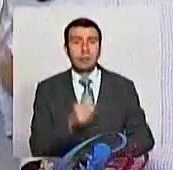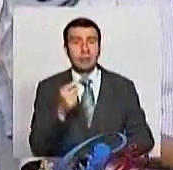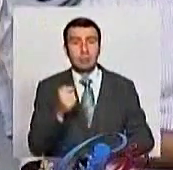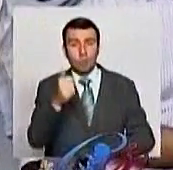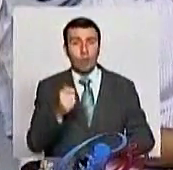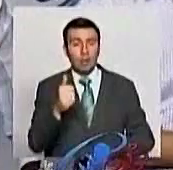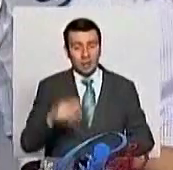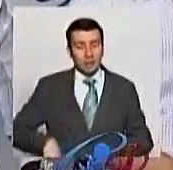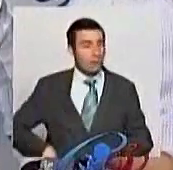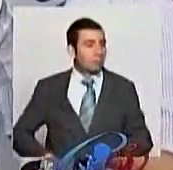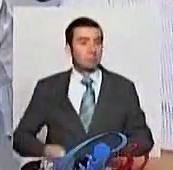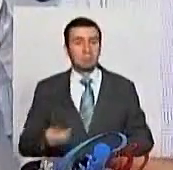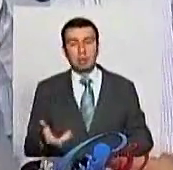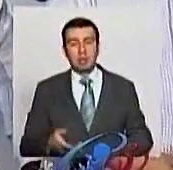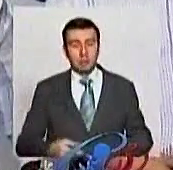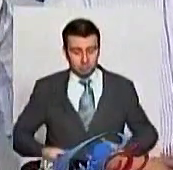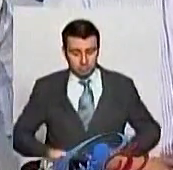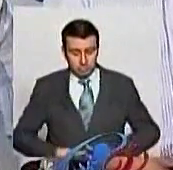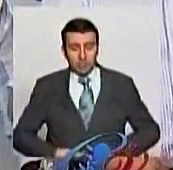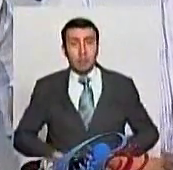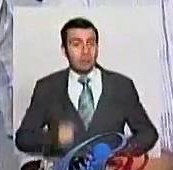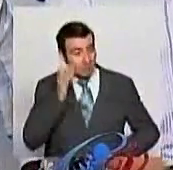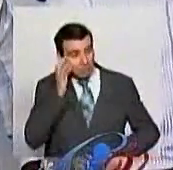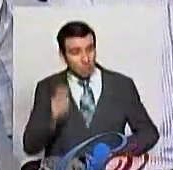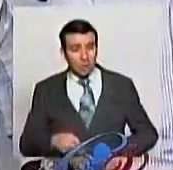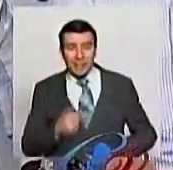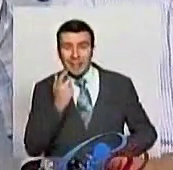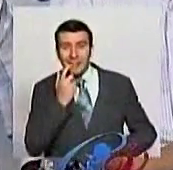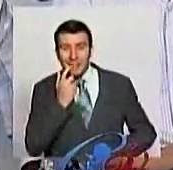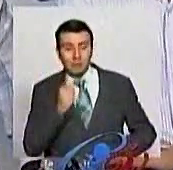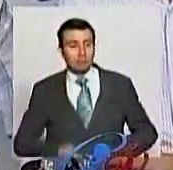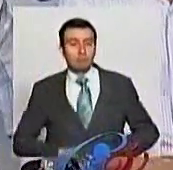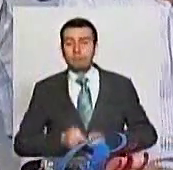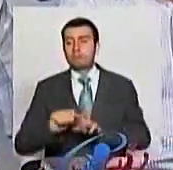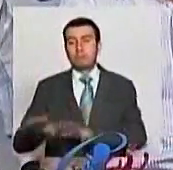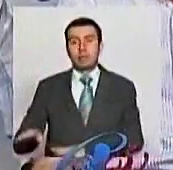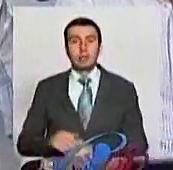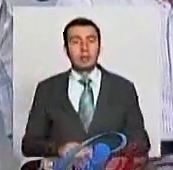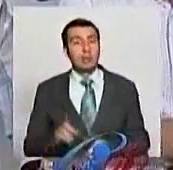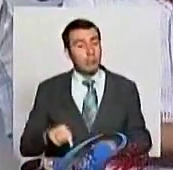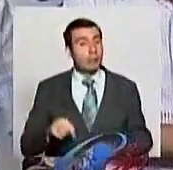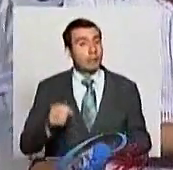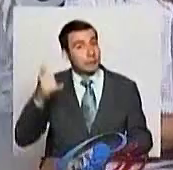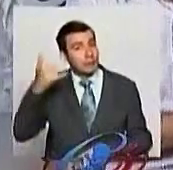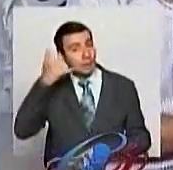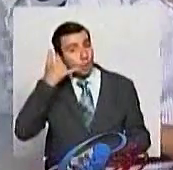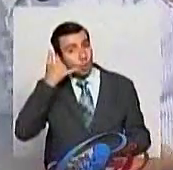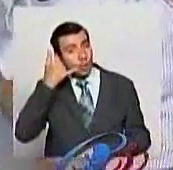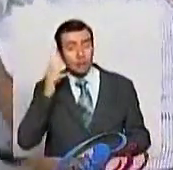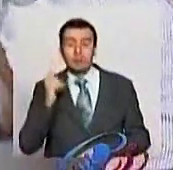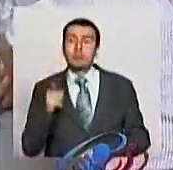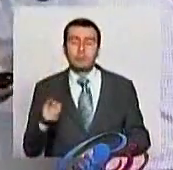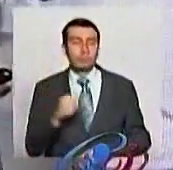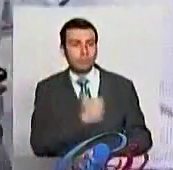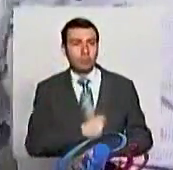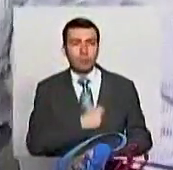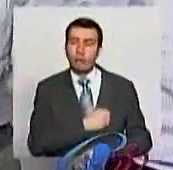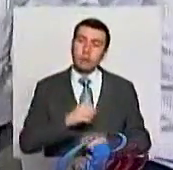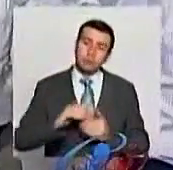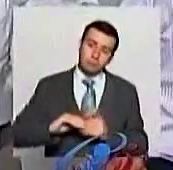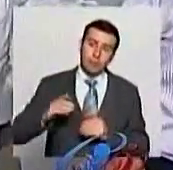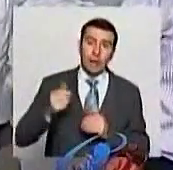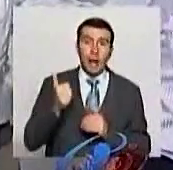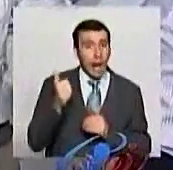o la correa, si la hebilla de la correa es metálica. El celular es muy importante y uno le debe pedir al paciente que lo ponga, pues que lo